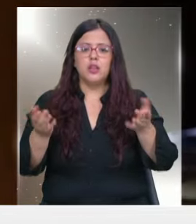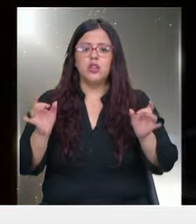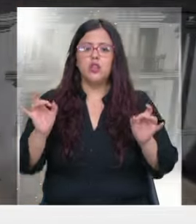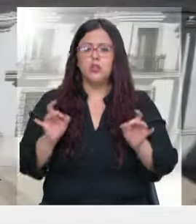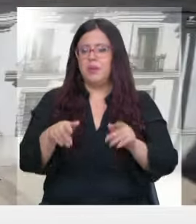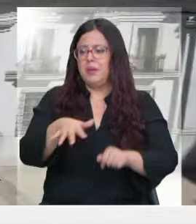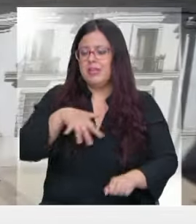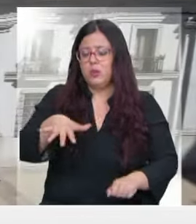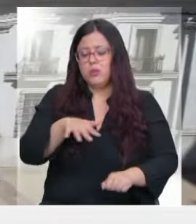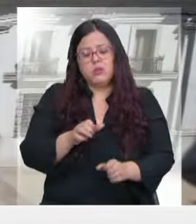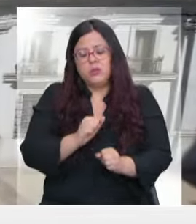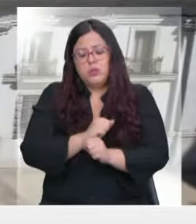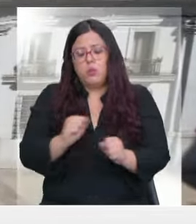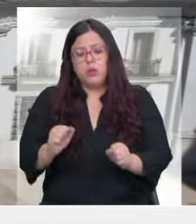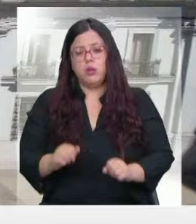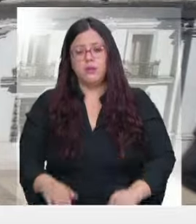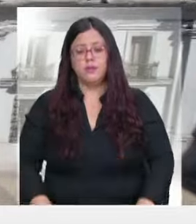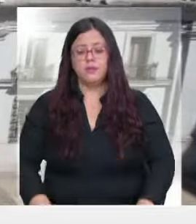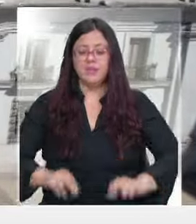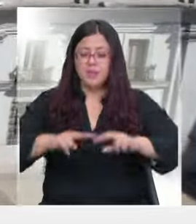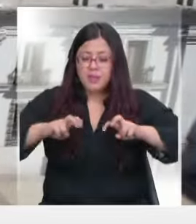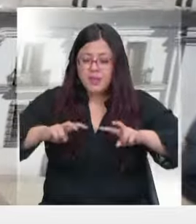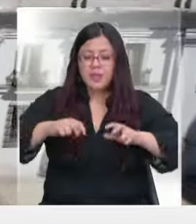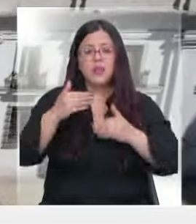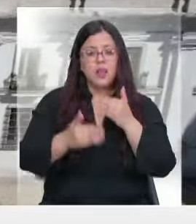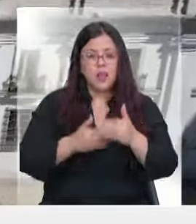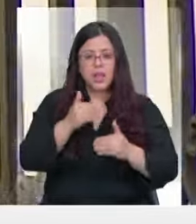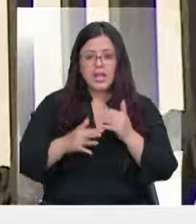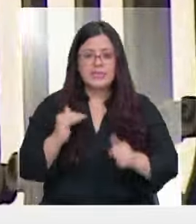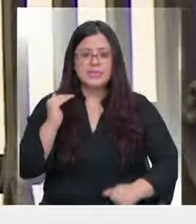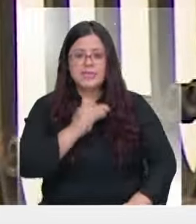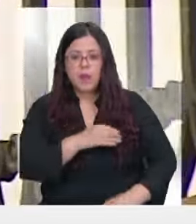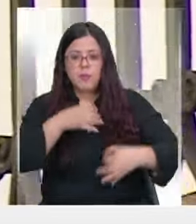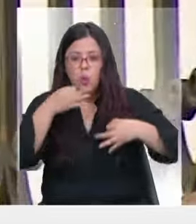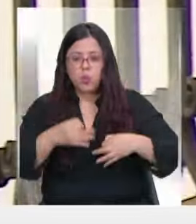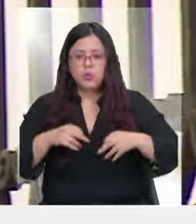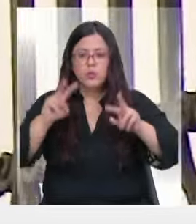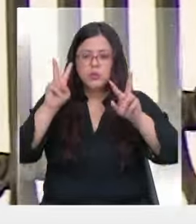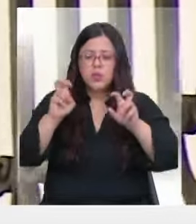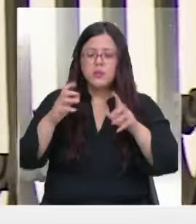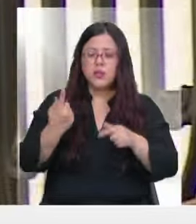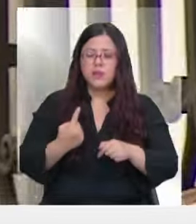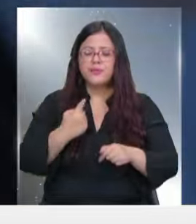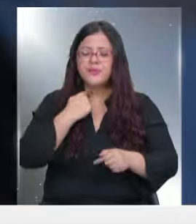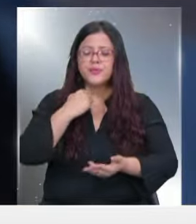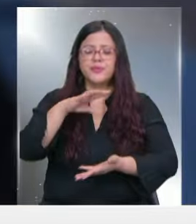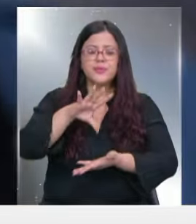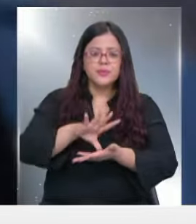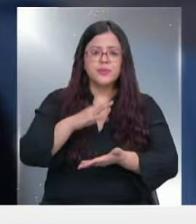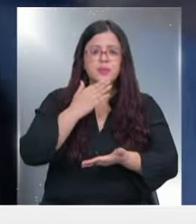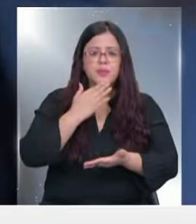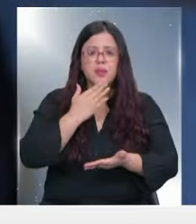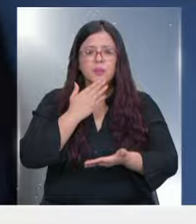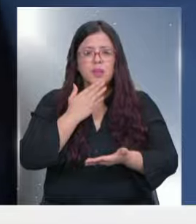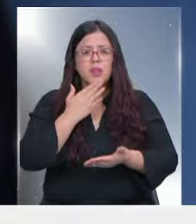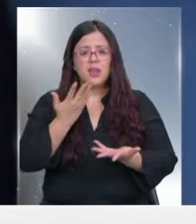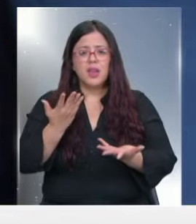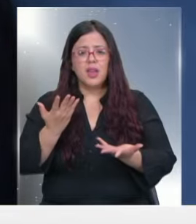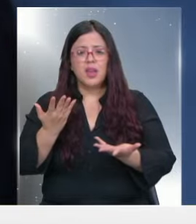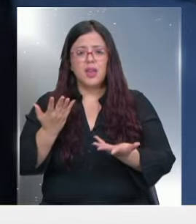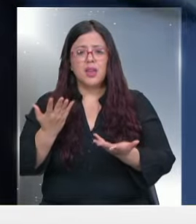hecho. La investigación hoy avanza rápidamente en medio de un caso que remece al país y que tiene en un lado de la